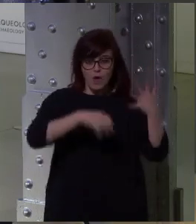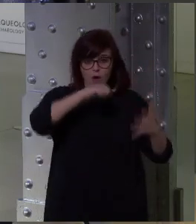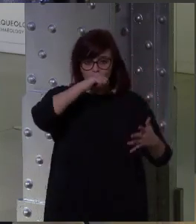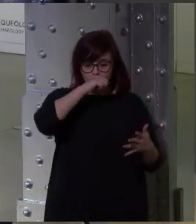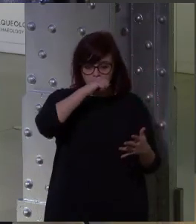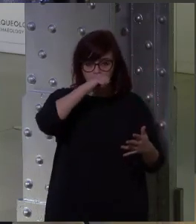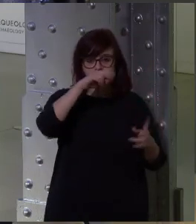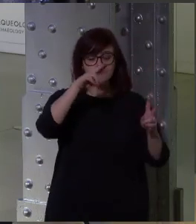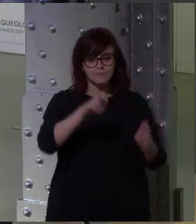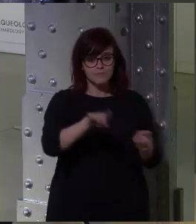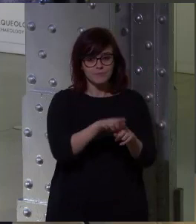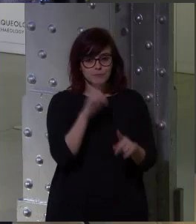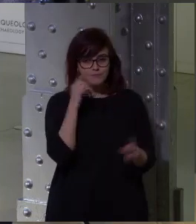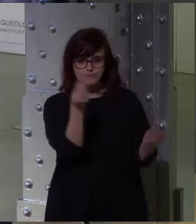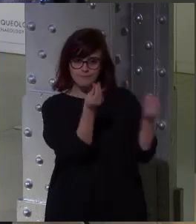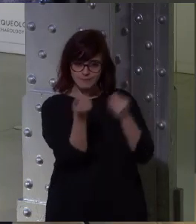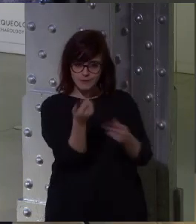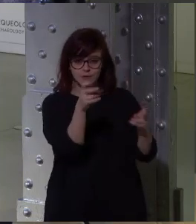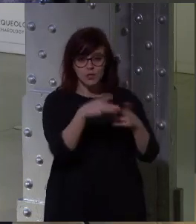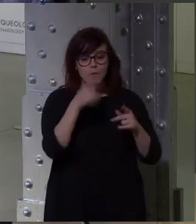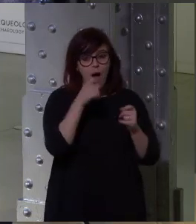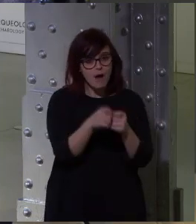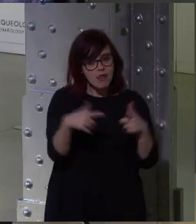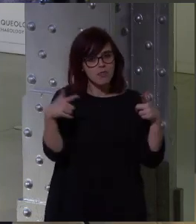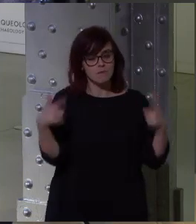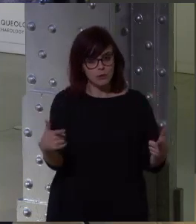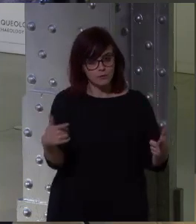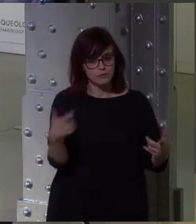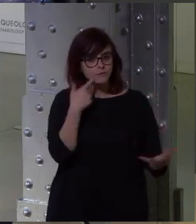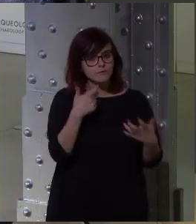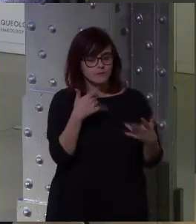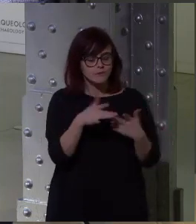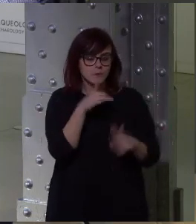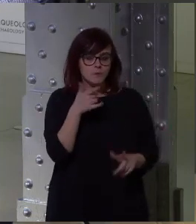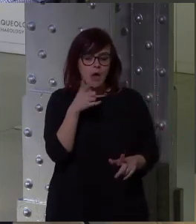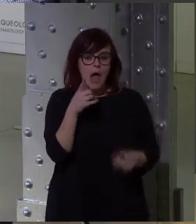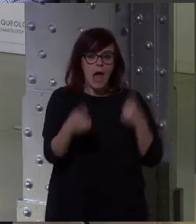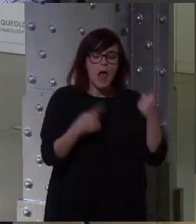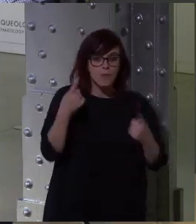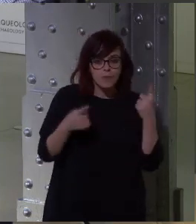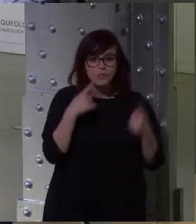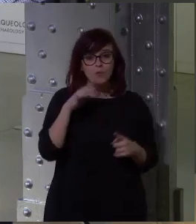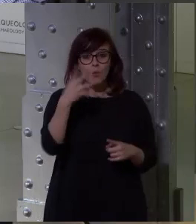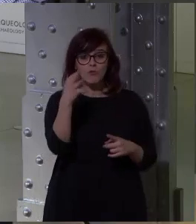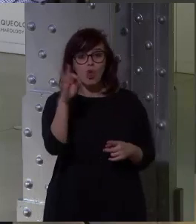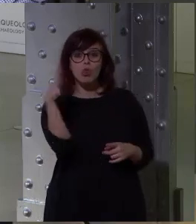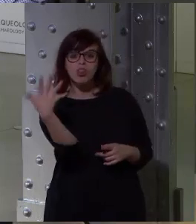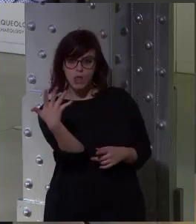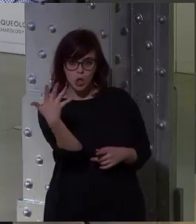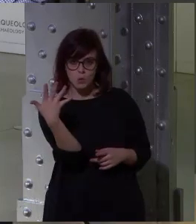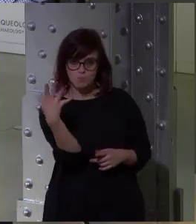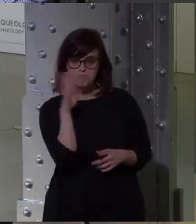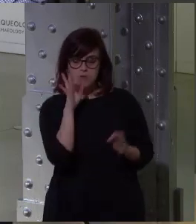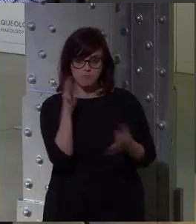una percepción o una estrategia de crecimiento que en algunos casos se multiplica por 4 o 5 a la